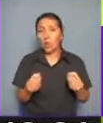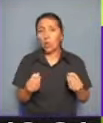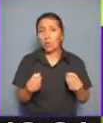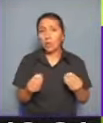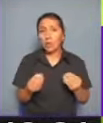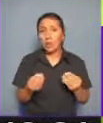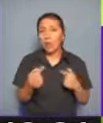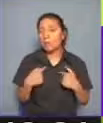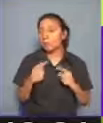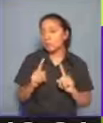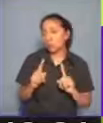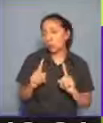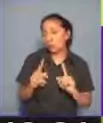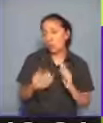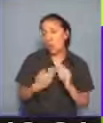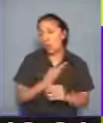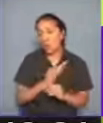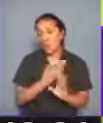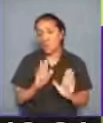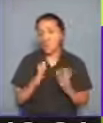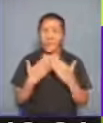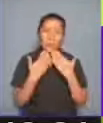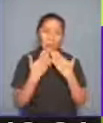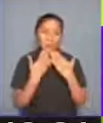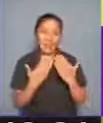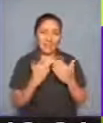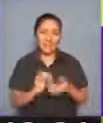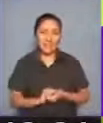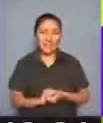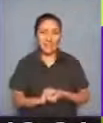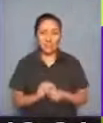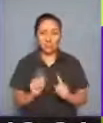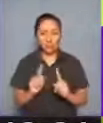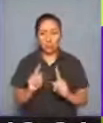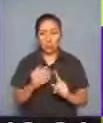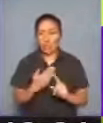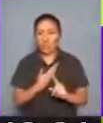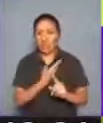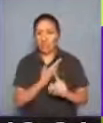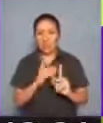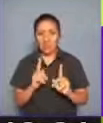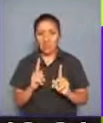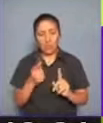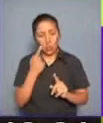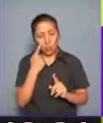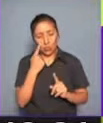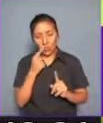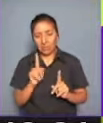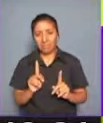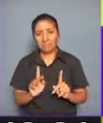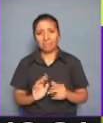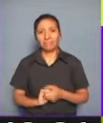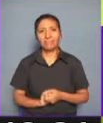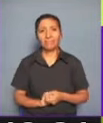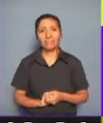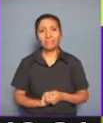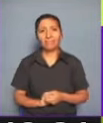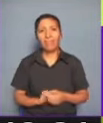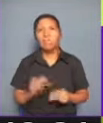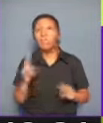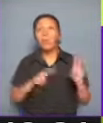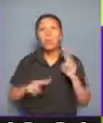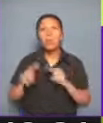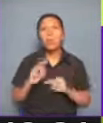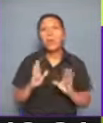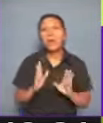mantenido Ah bueno bueno Gracias bueno acá no no no conocen claro exactamente vamos a buscar a